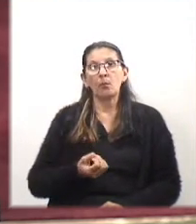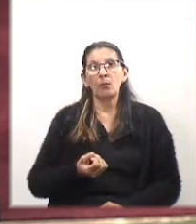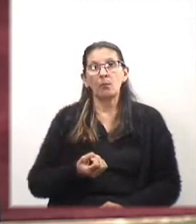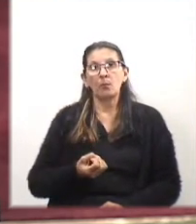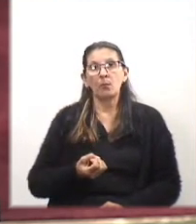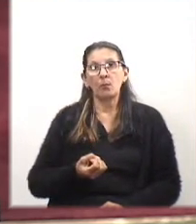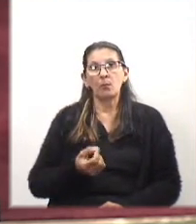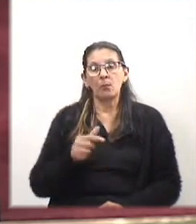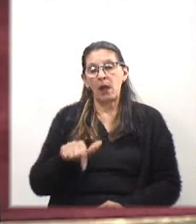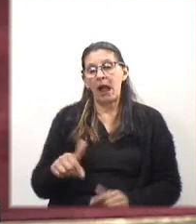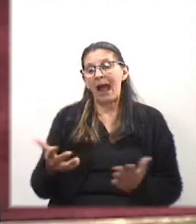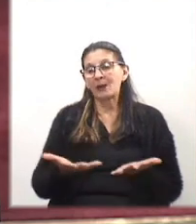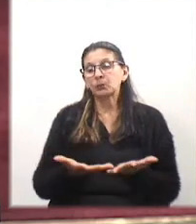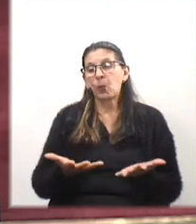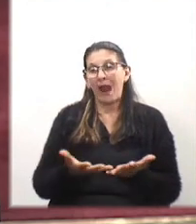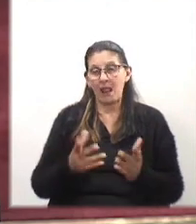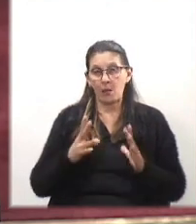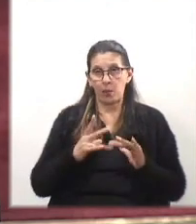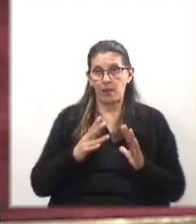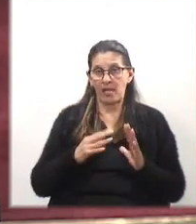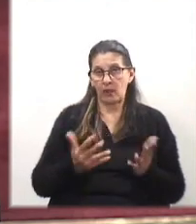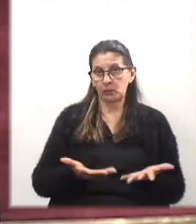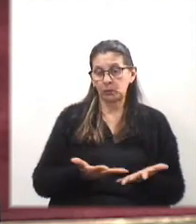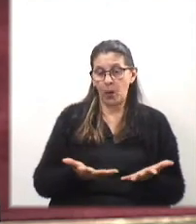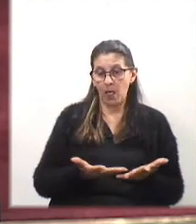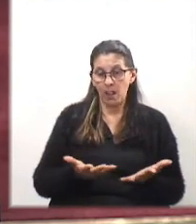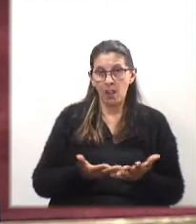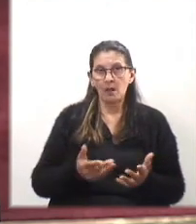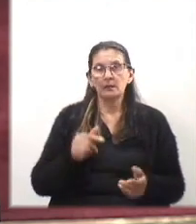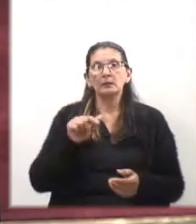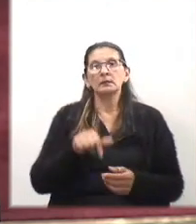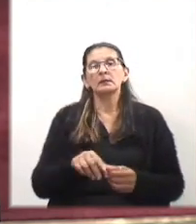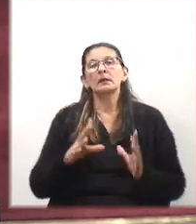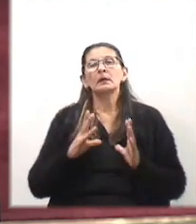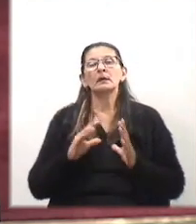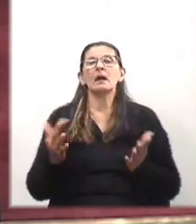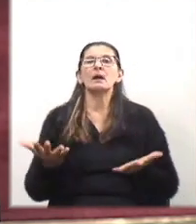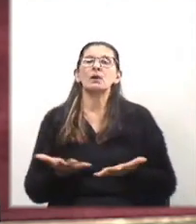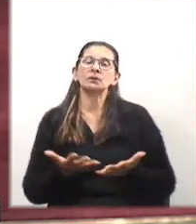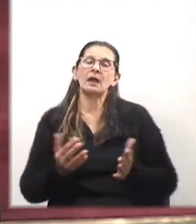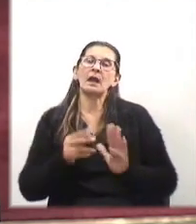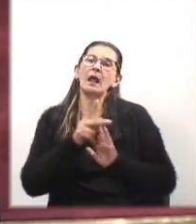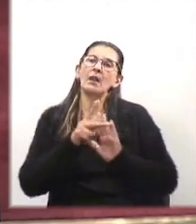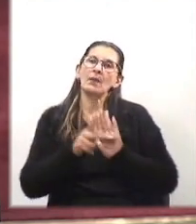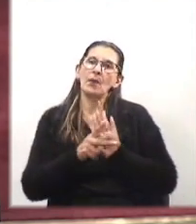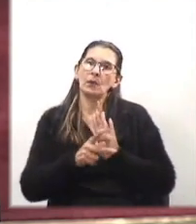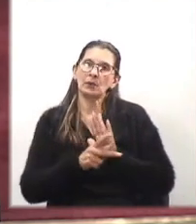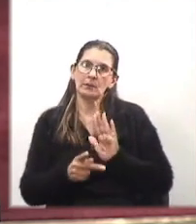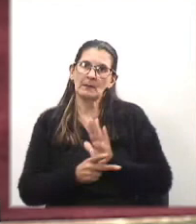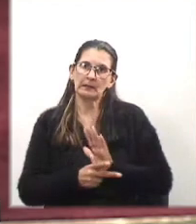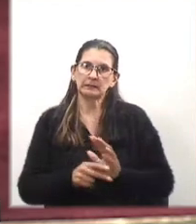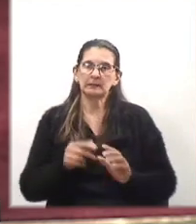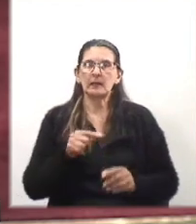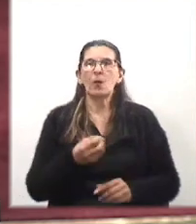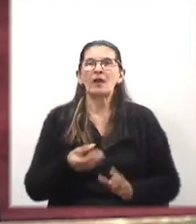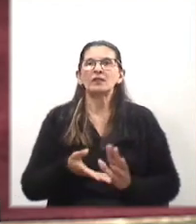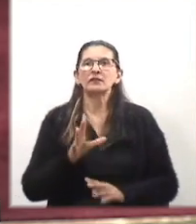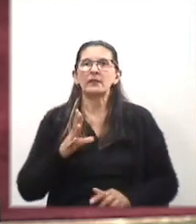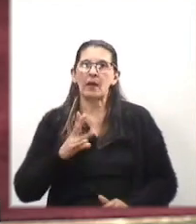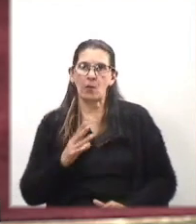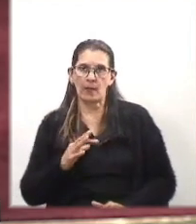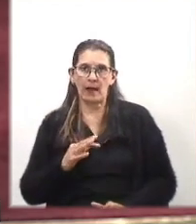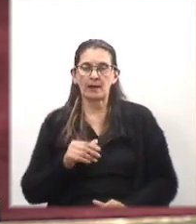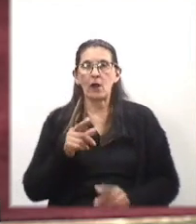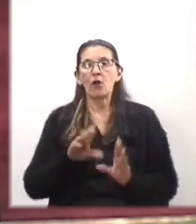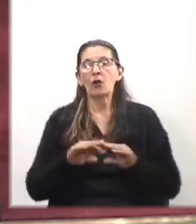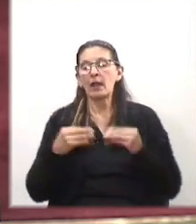cuanto los actuales jubilados configuran causal jubilatorio de acuerdo a la normativa vigente al momento de jubilarse,